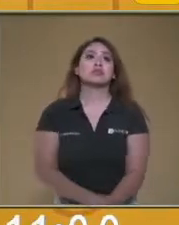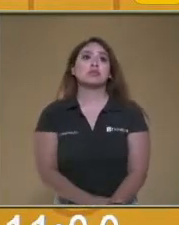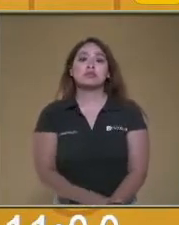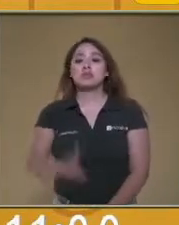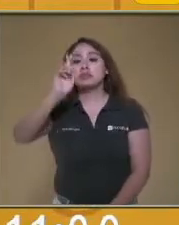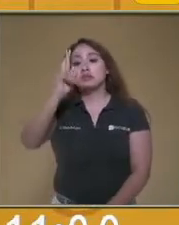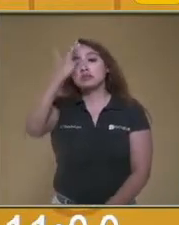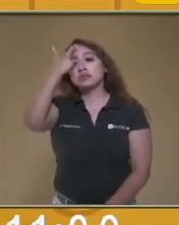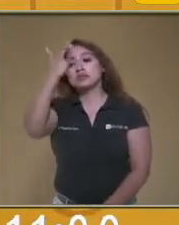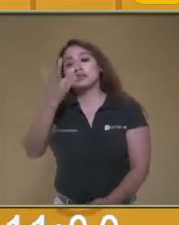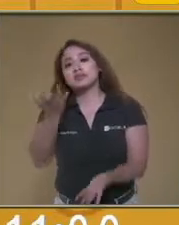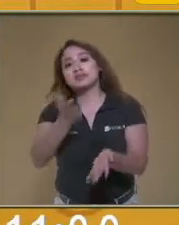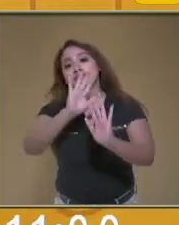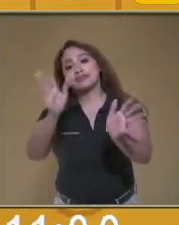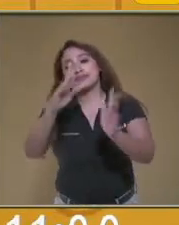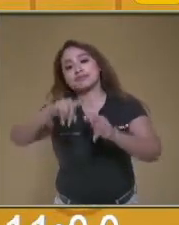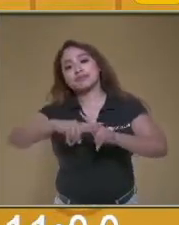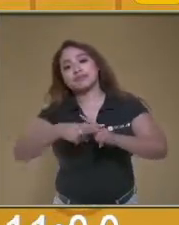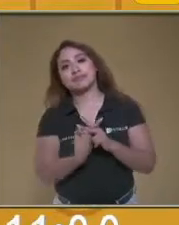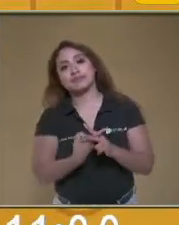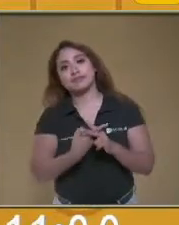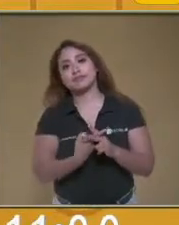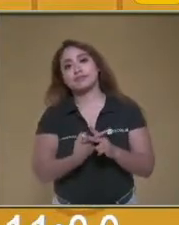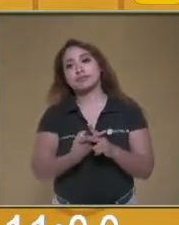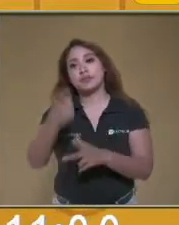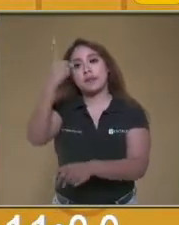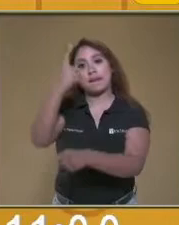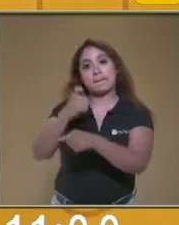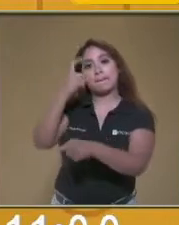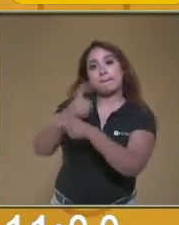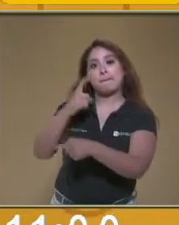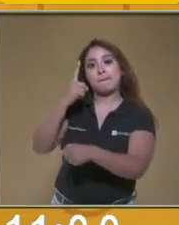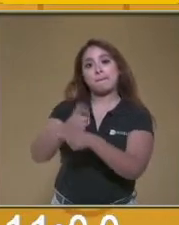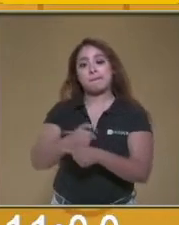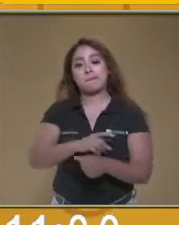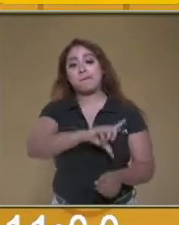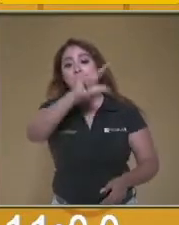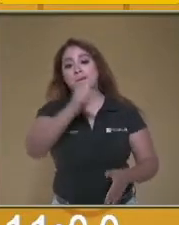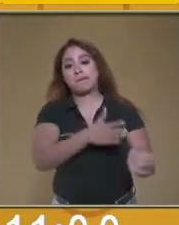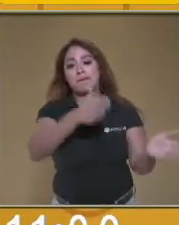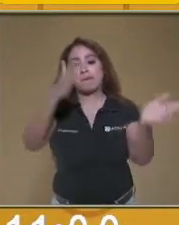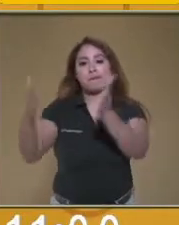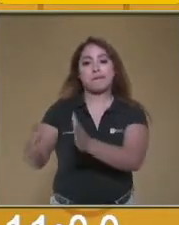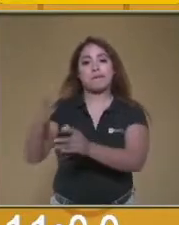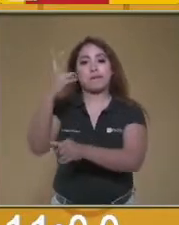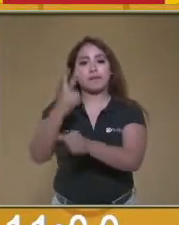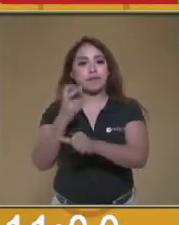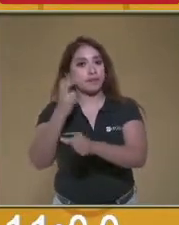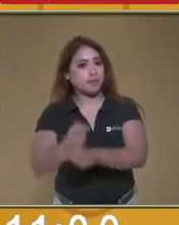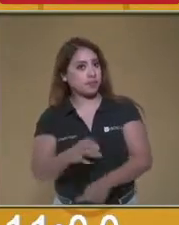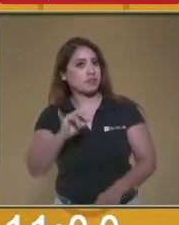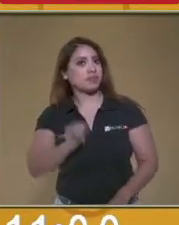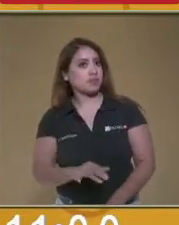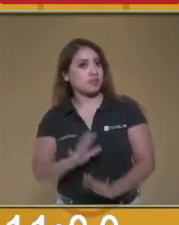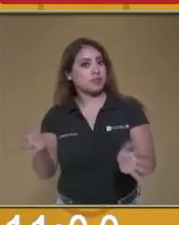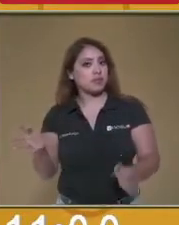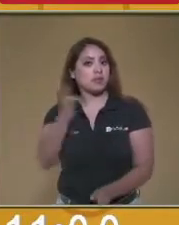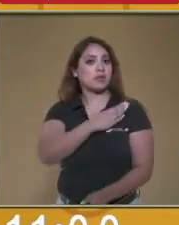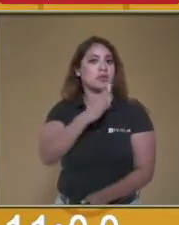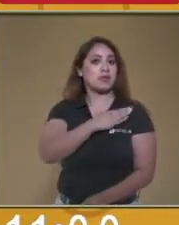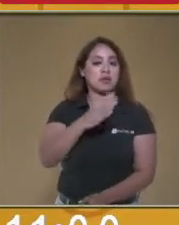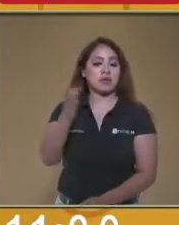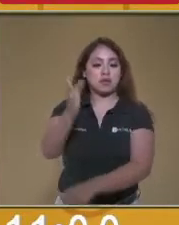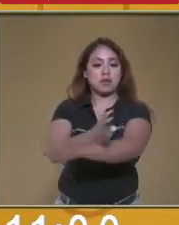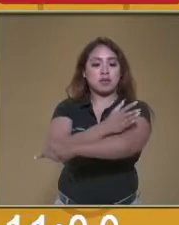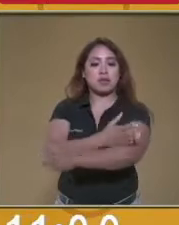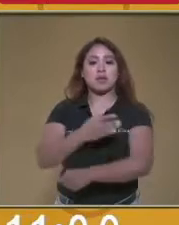que empezamos con el grado de primero, ¿sí? Y después vamos con segundo. Así que qué bueno que nos acompañan y vamos a